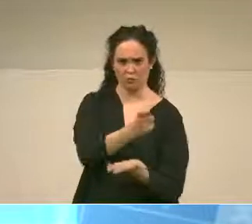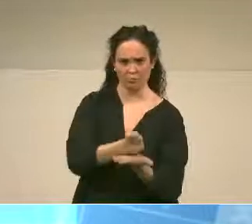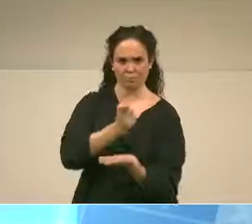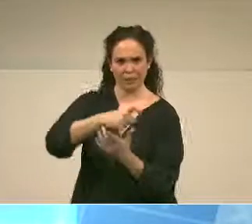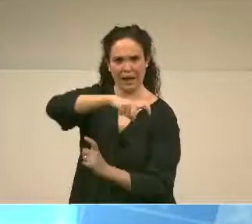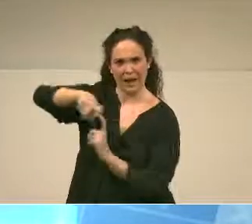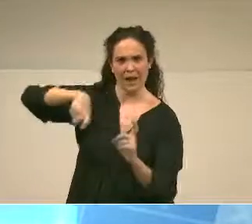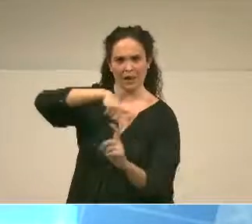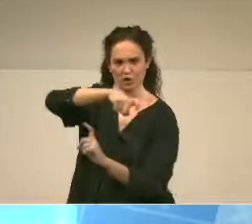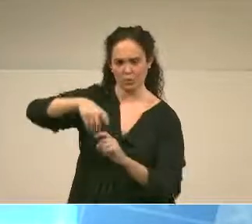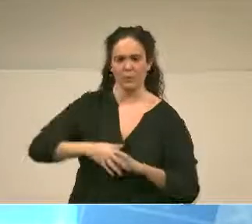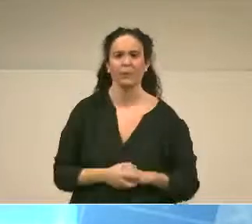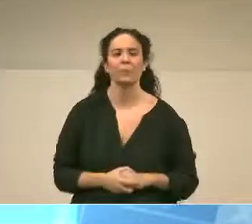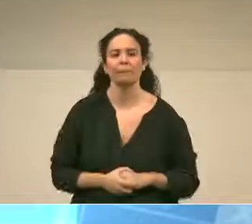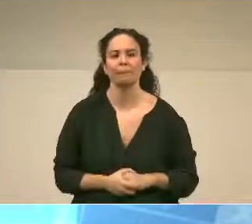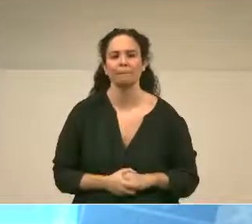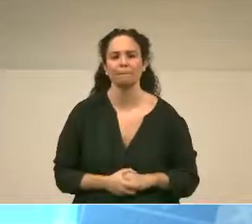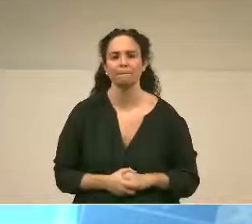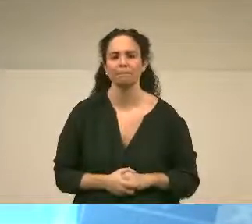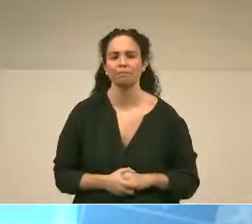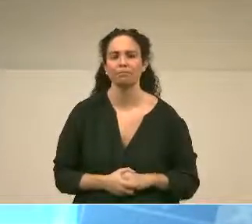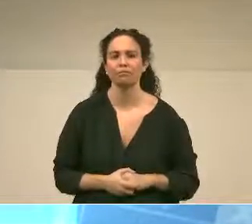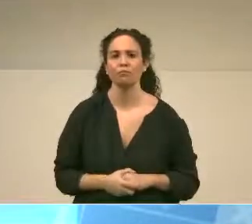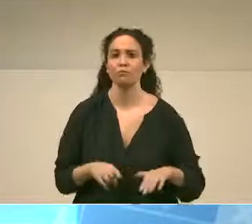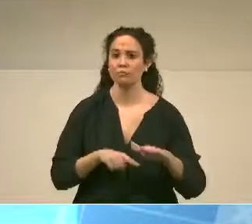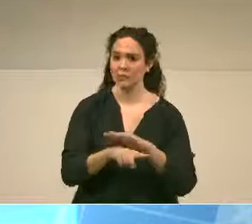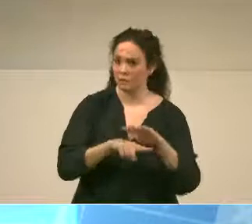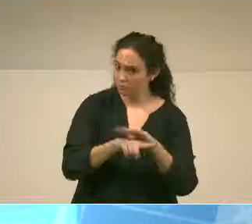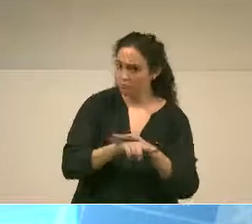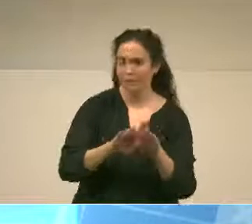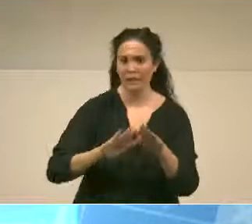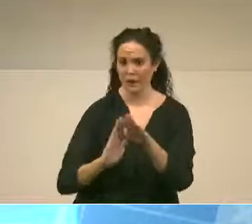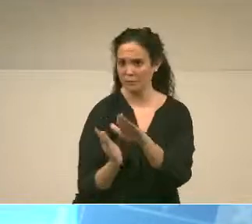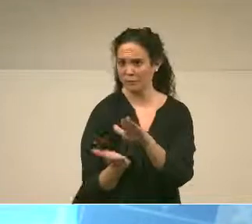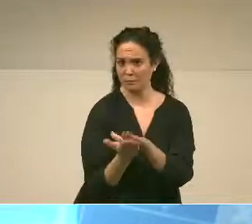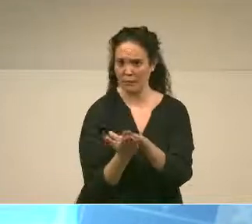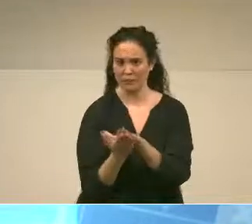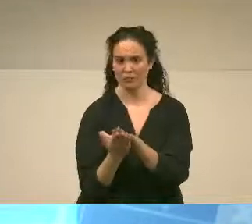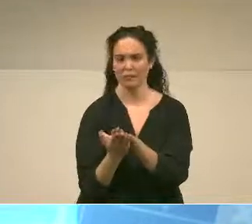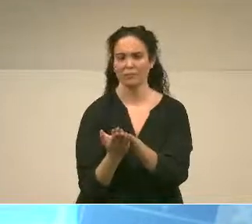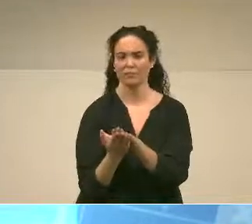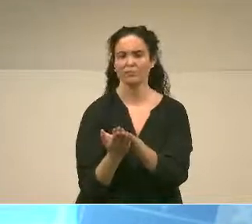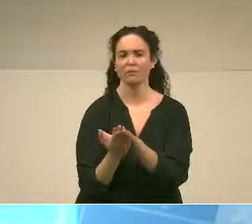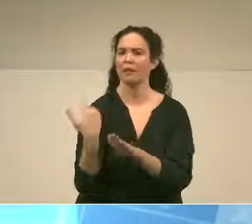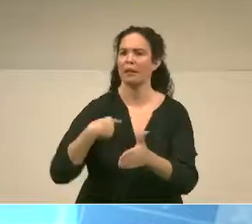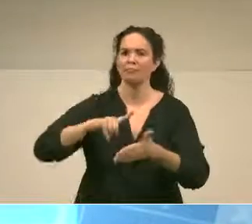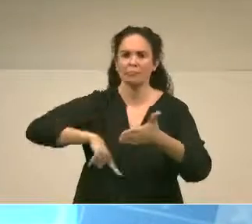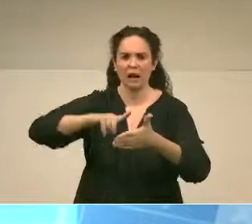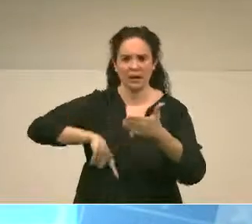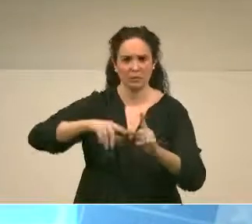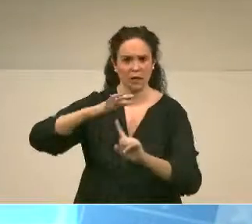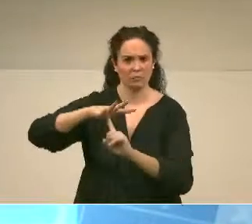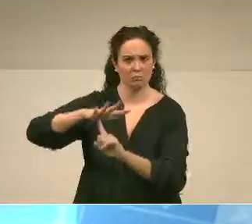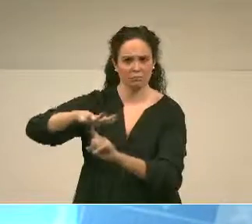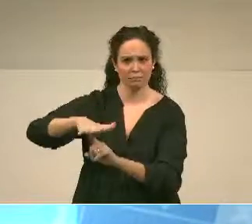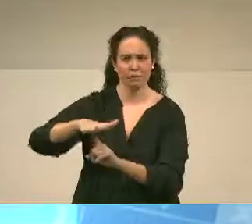autorización de la tramitación del expediente se accederá al arrendamiento de un helicóptero por